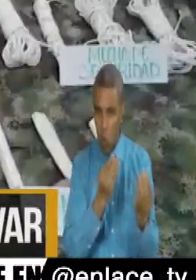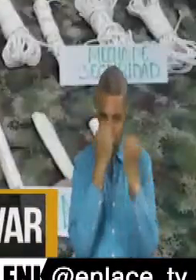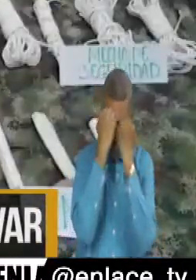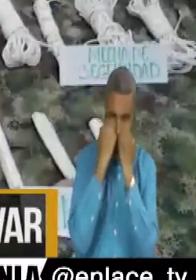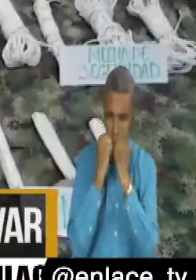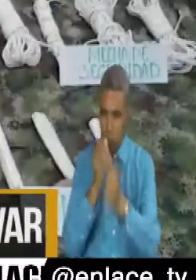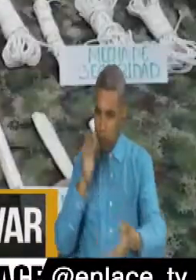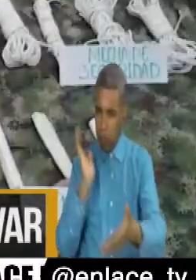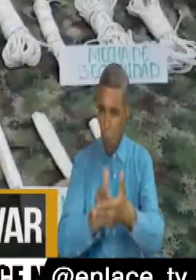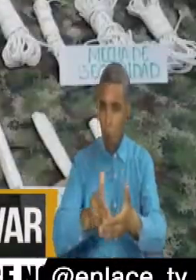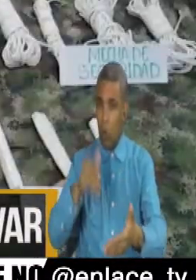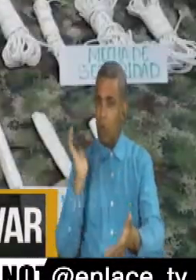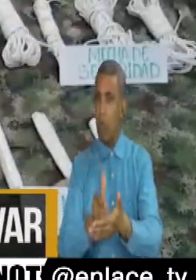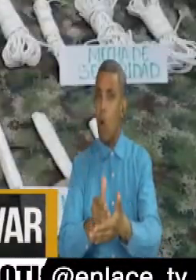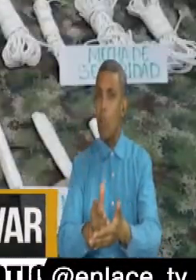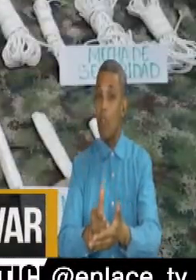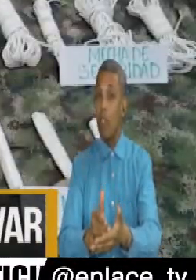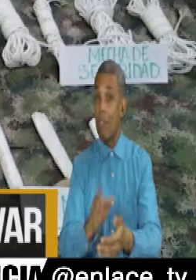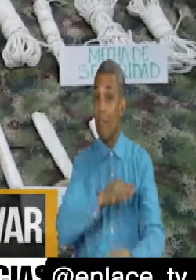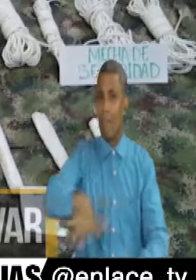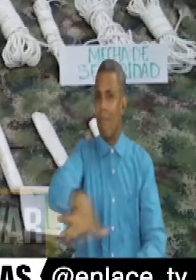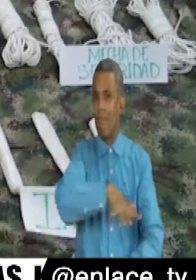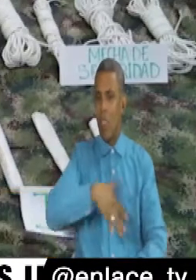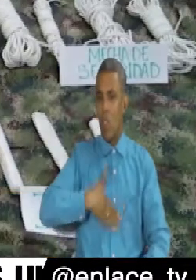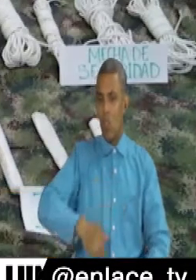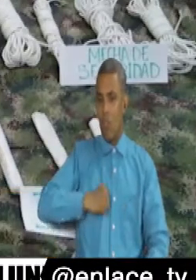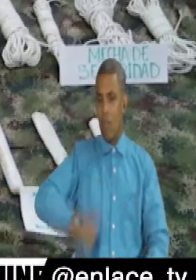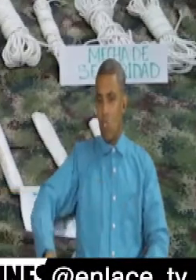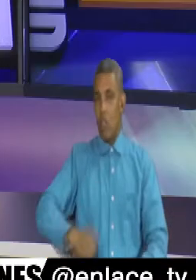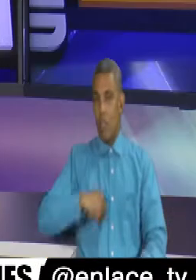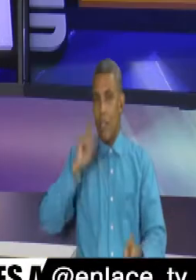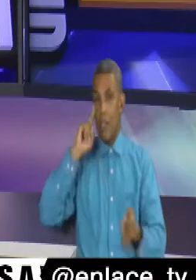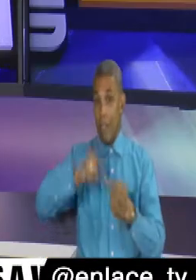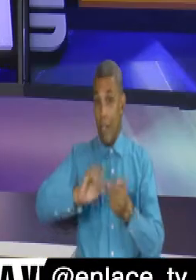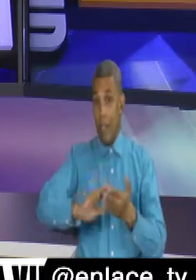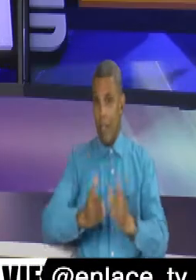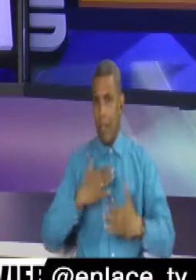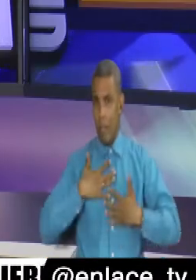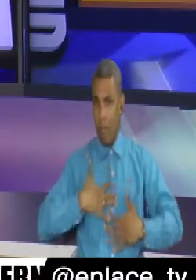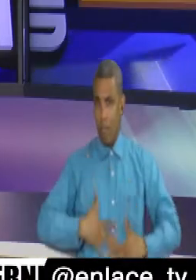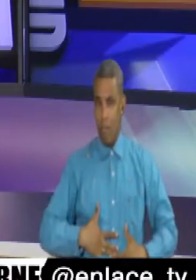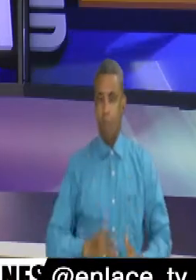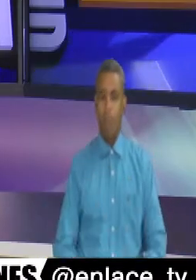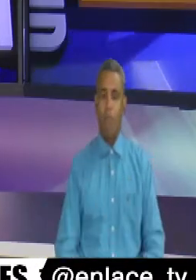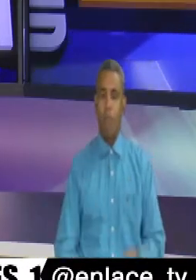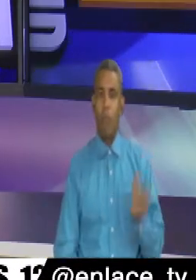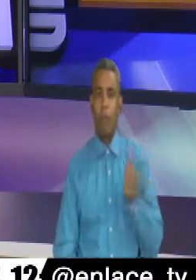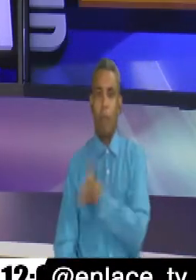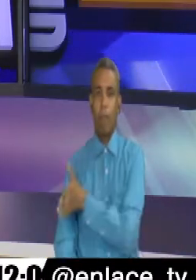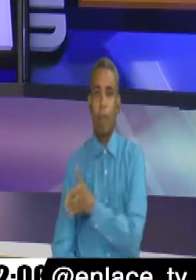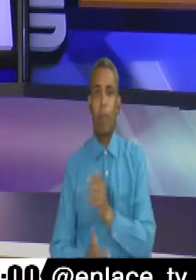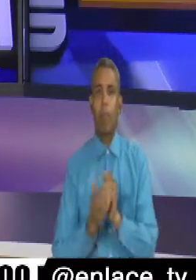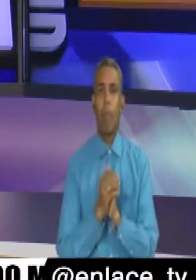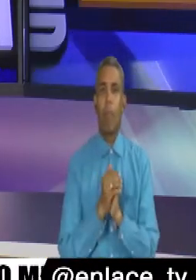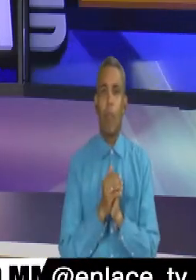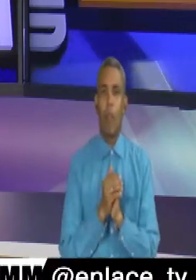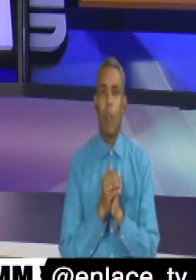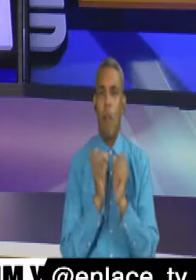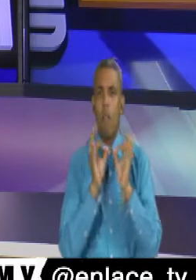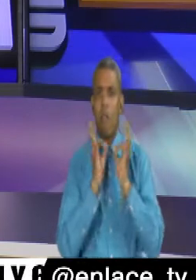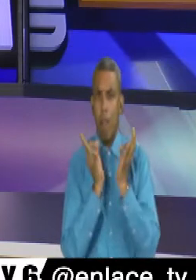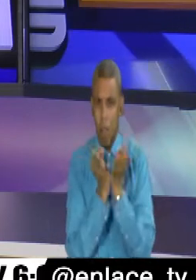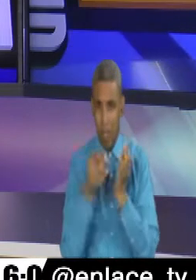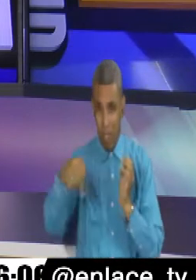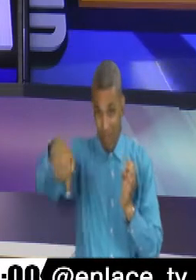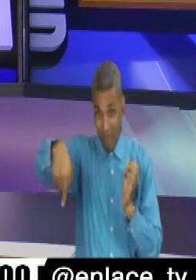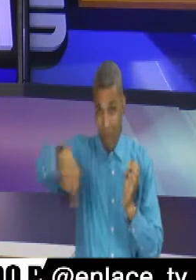la Quinta Brigada en esta región del oriente colombiano. En otras noticias, una familia en Barranca Bermeja espera el apoyo